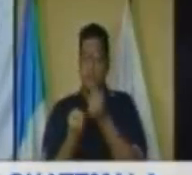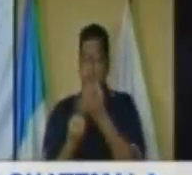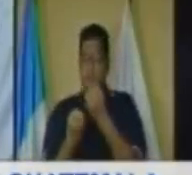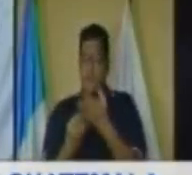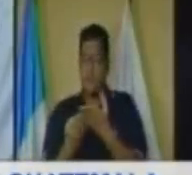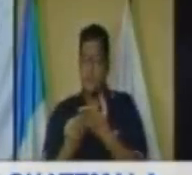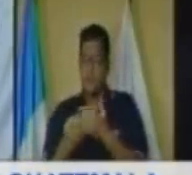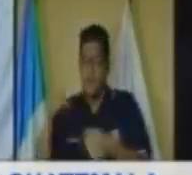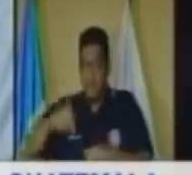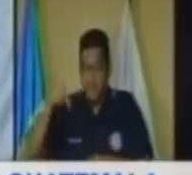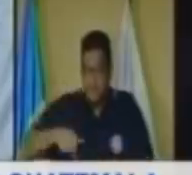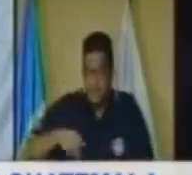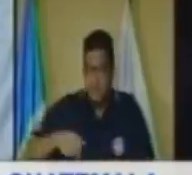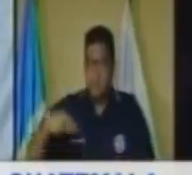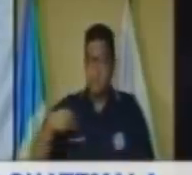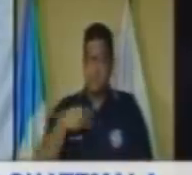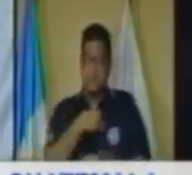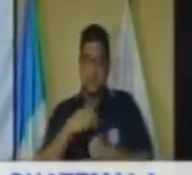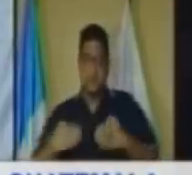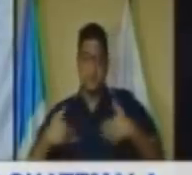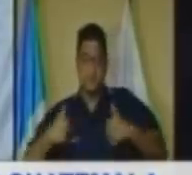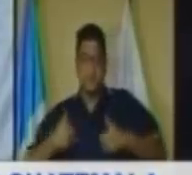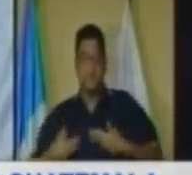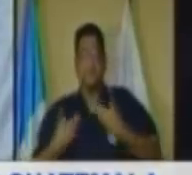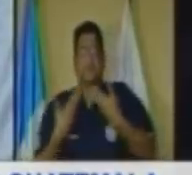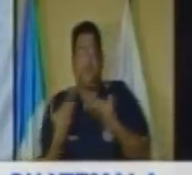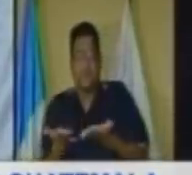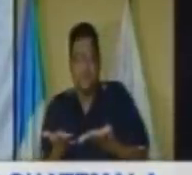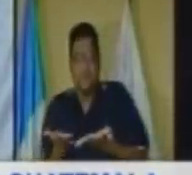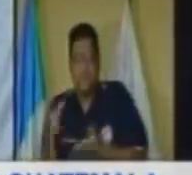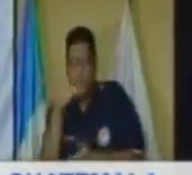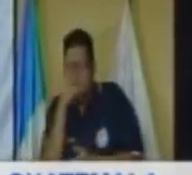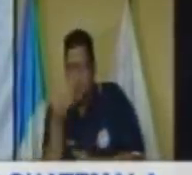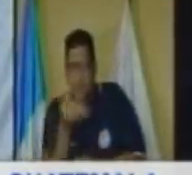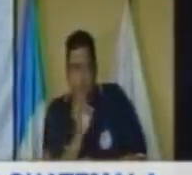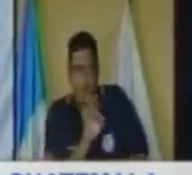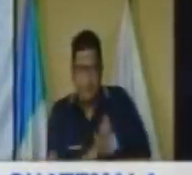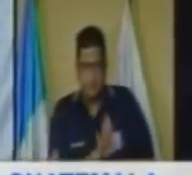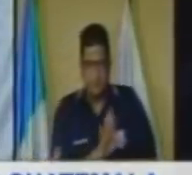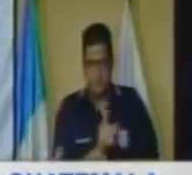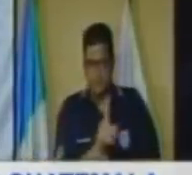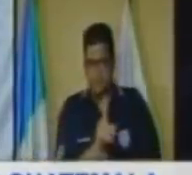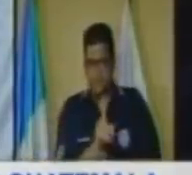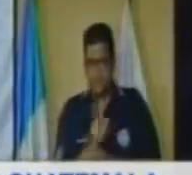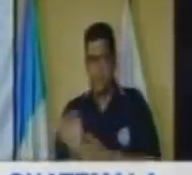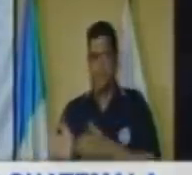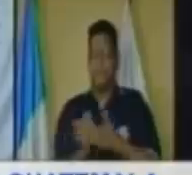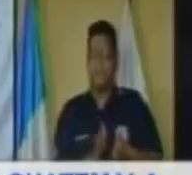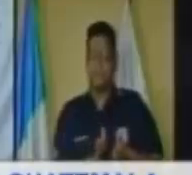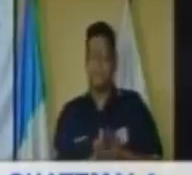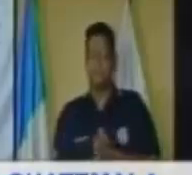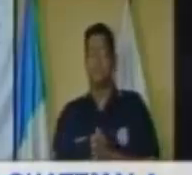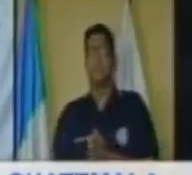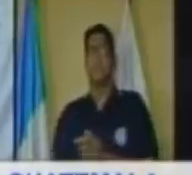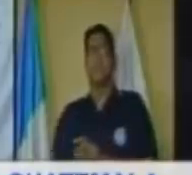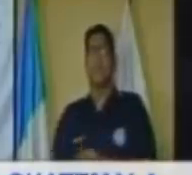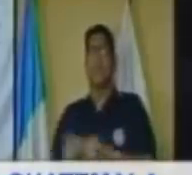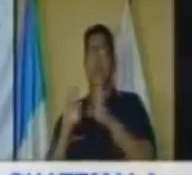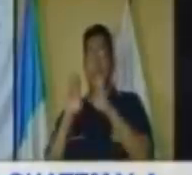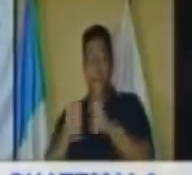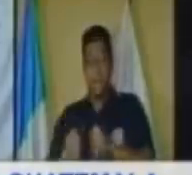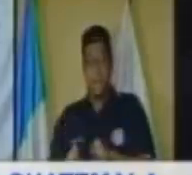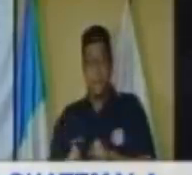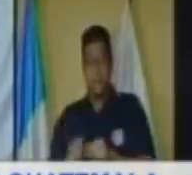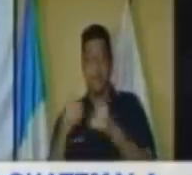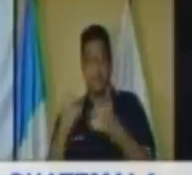Ministerio de Salud. El paciente tenía 85 años, no 27 años. 27